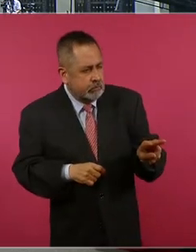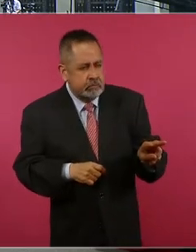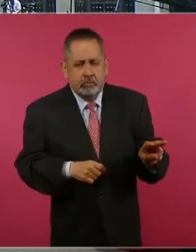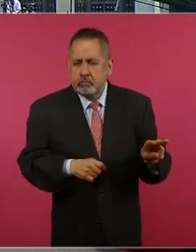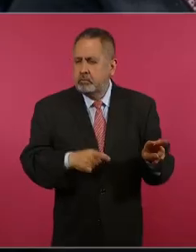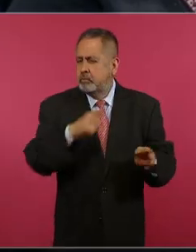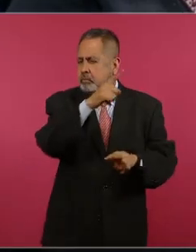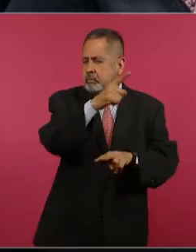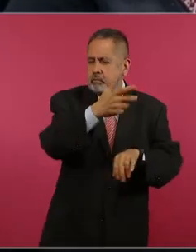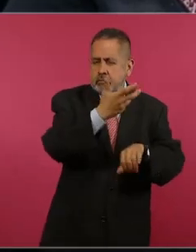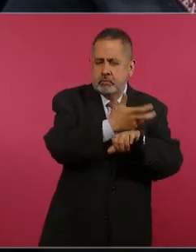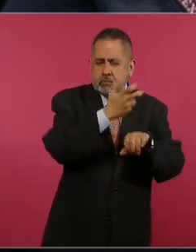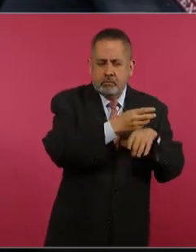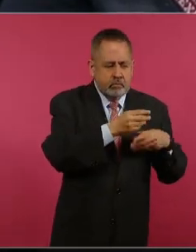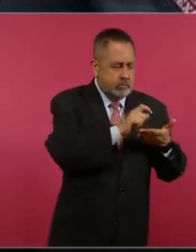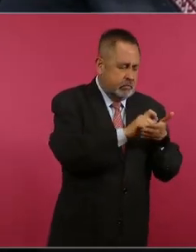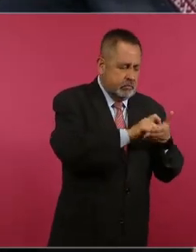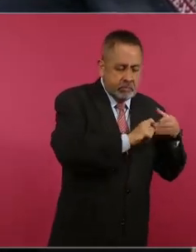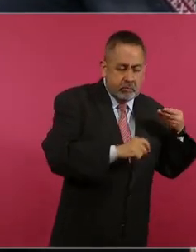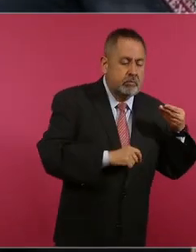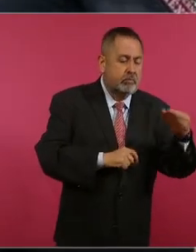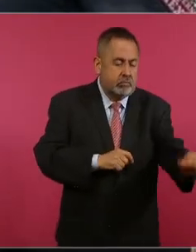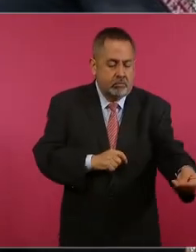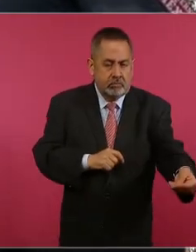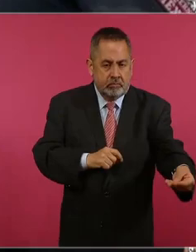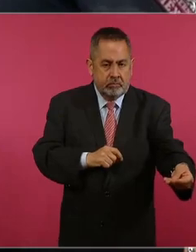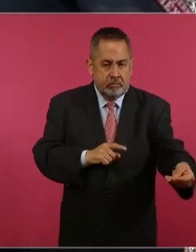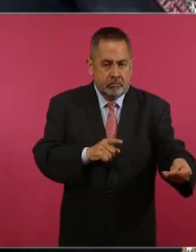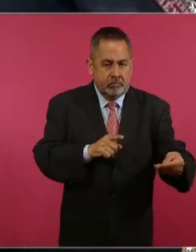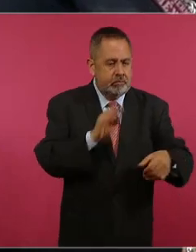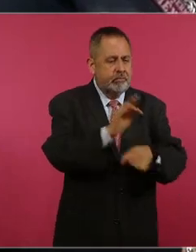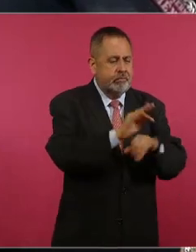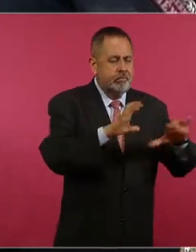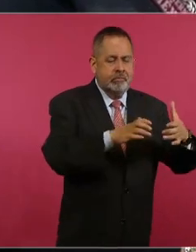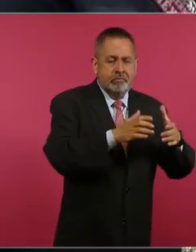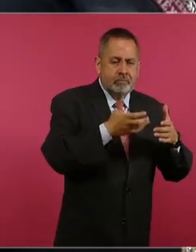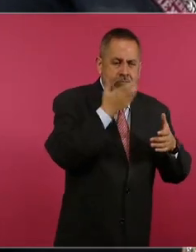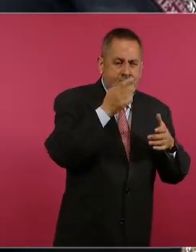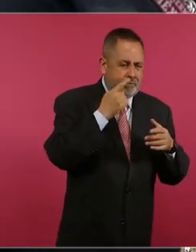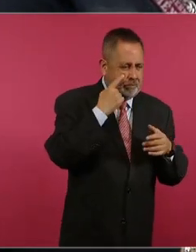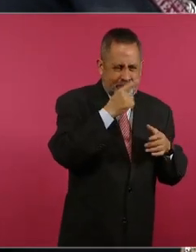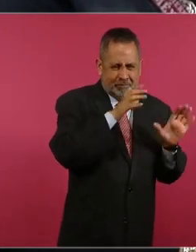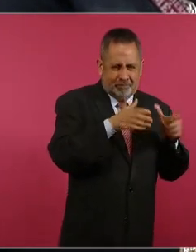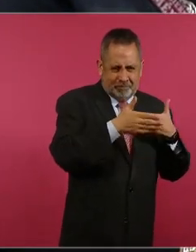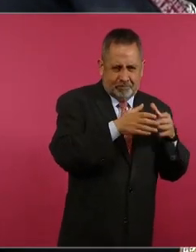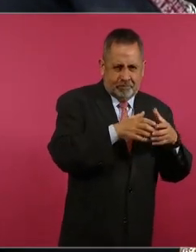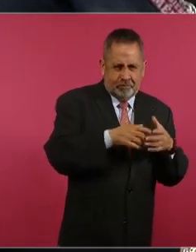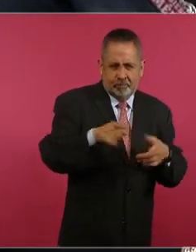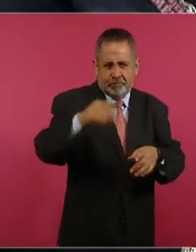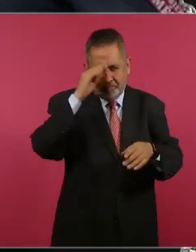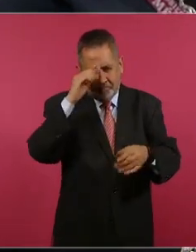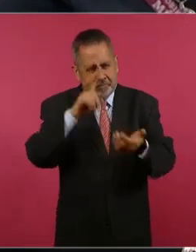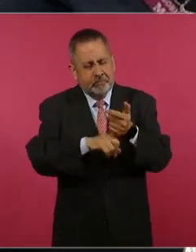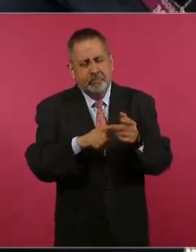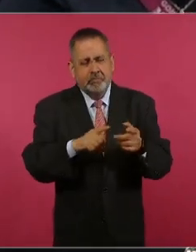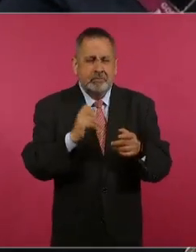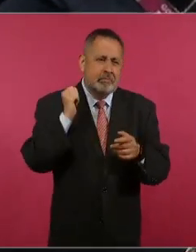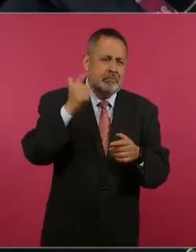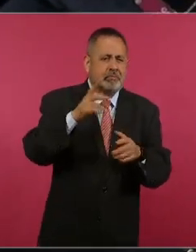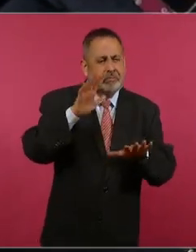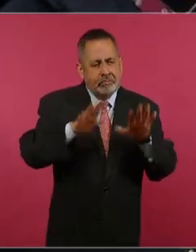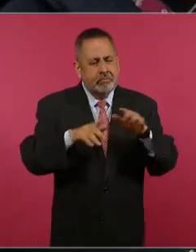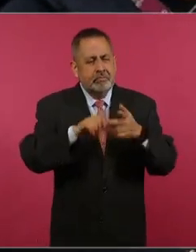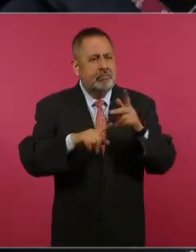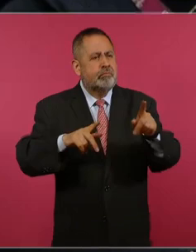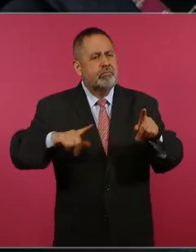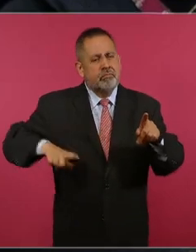de Estado, una defensa al Poder Judicial en México porque representa el conservadurismo. ¿Consideraría entonces usted que desde Estados Unidos una parte del